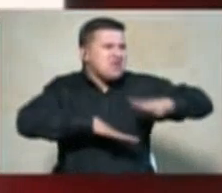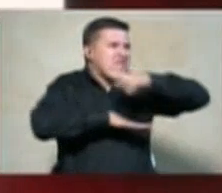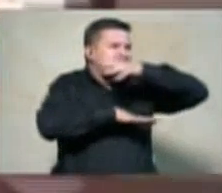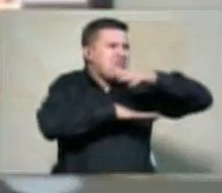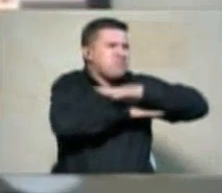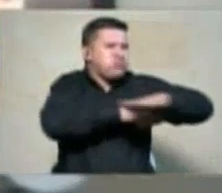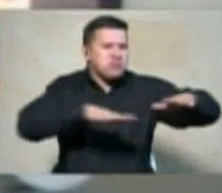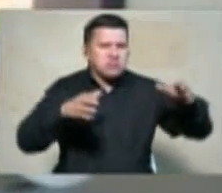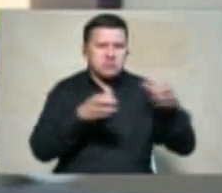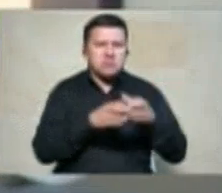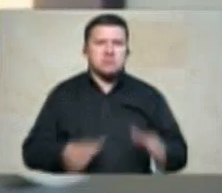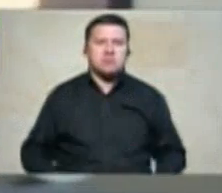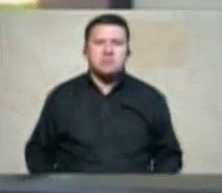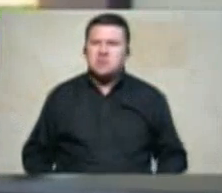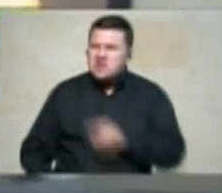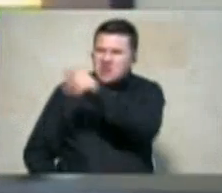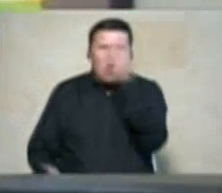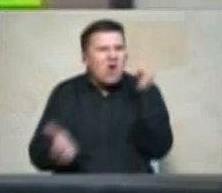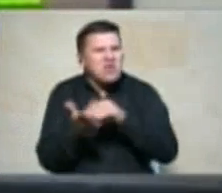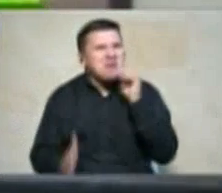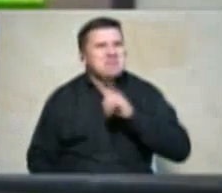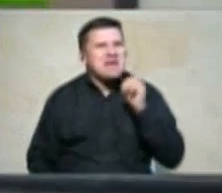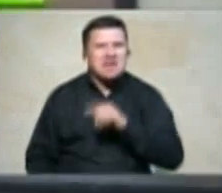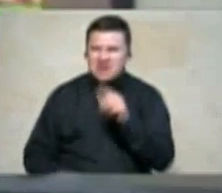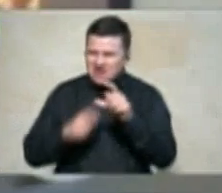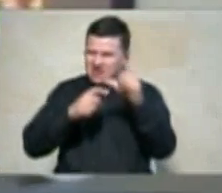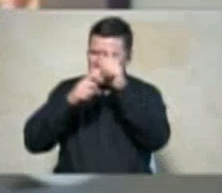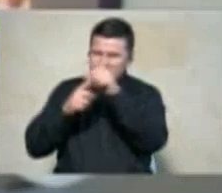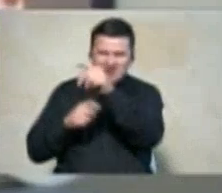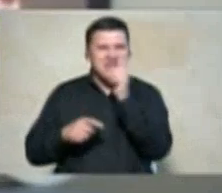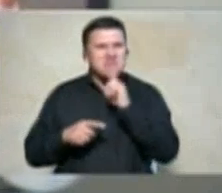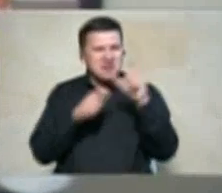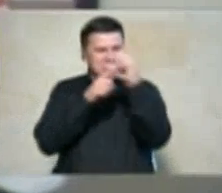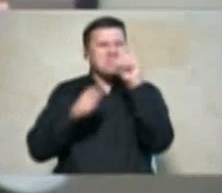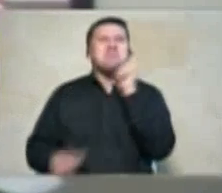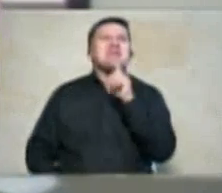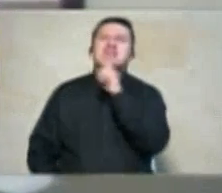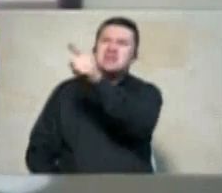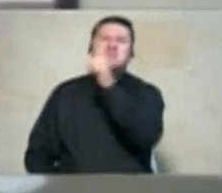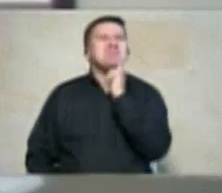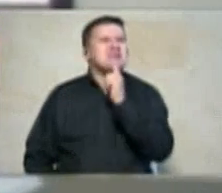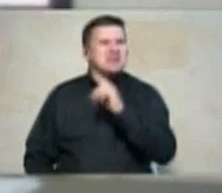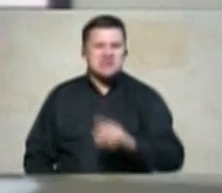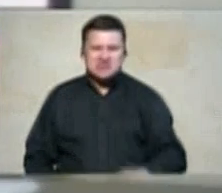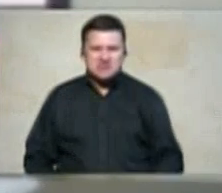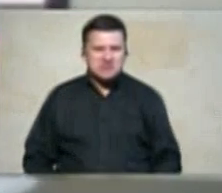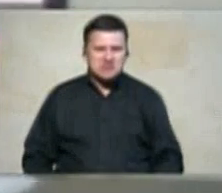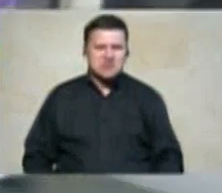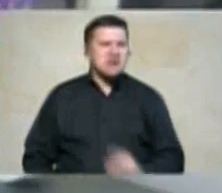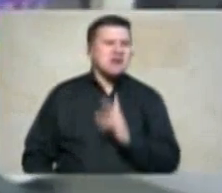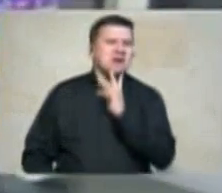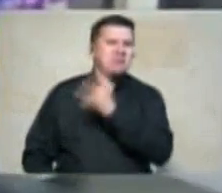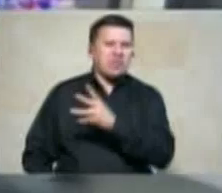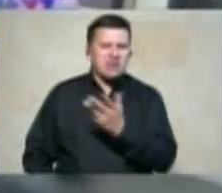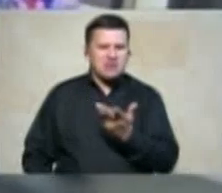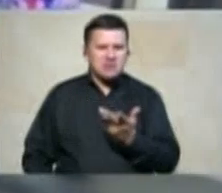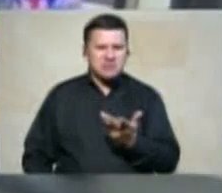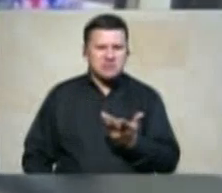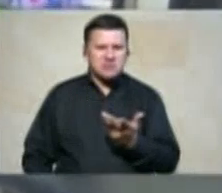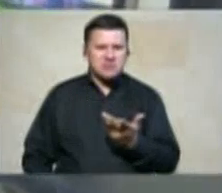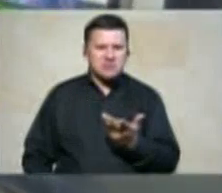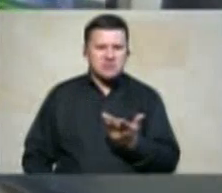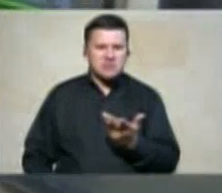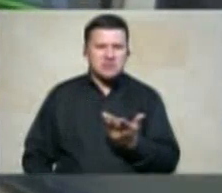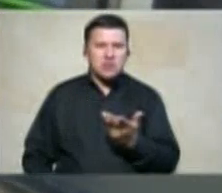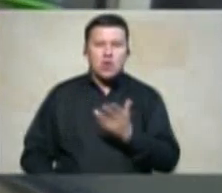Nación. Quiere pasar los cómplices de los paramilitares como campesinos.